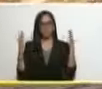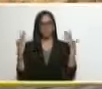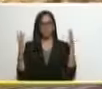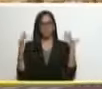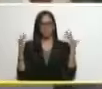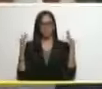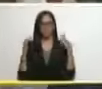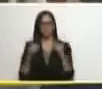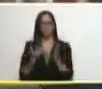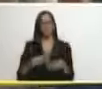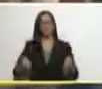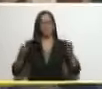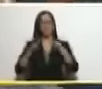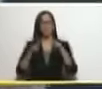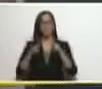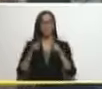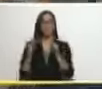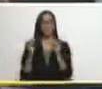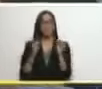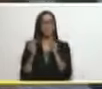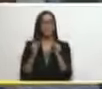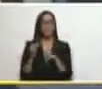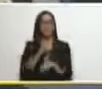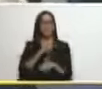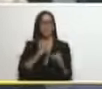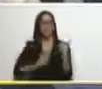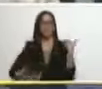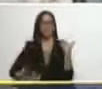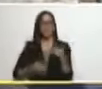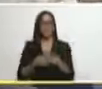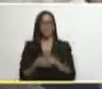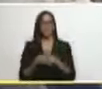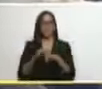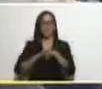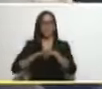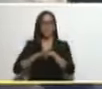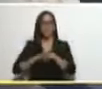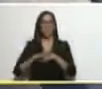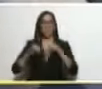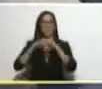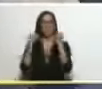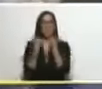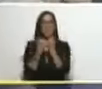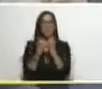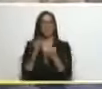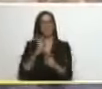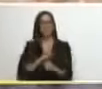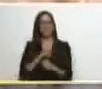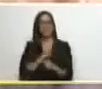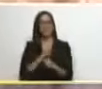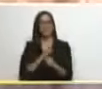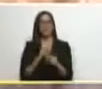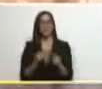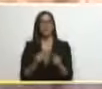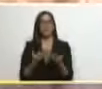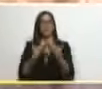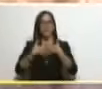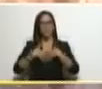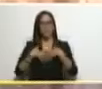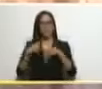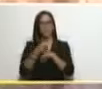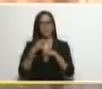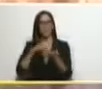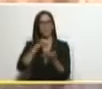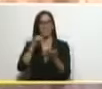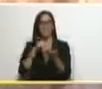Valga el comentario, señor presidente, me disculpa. Yo sé que este salón le pertenece, lo administra el gobierno nacional